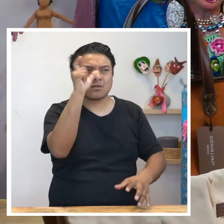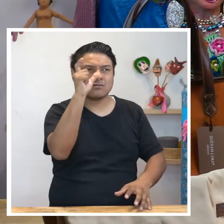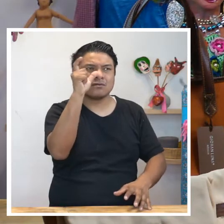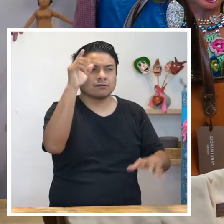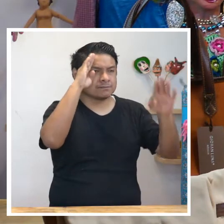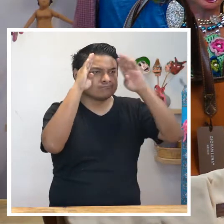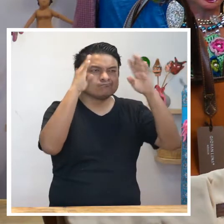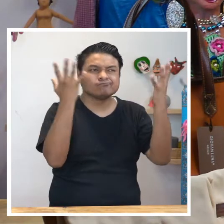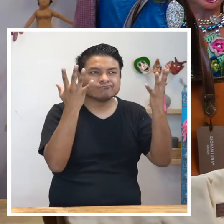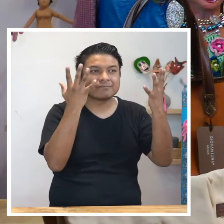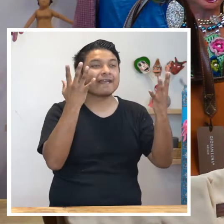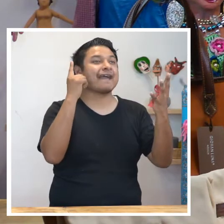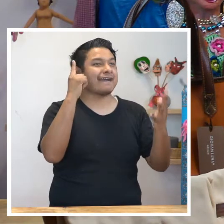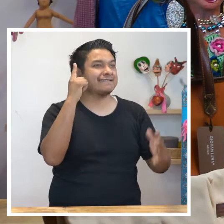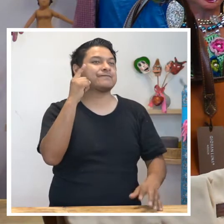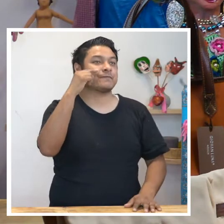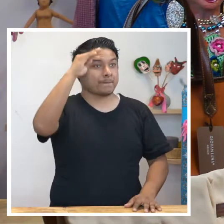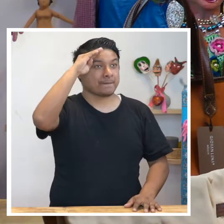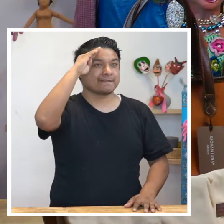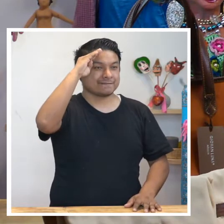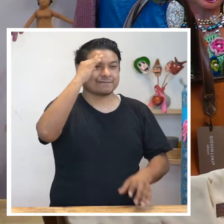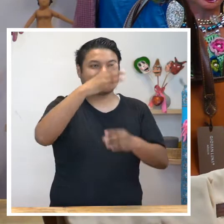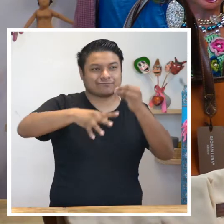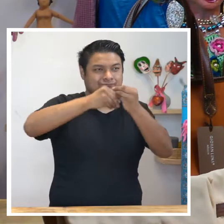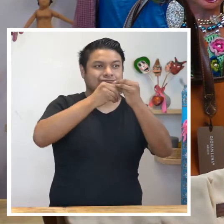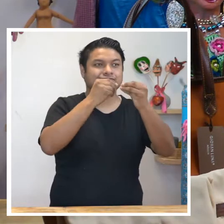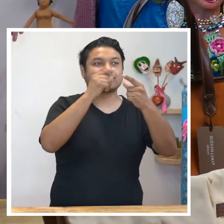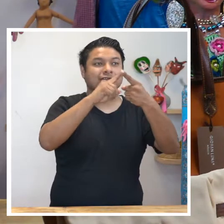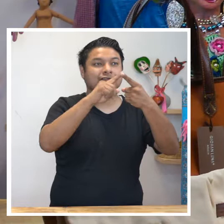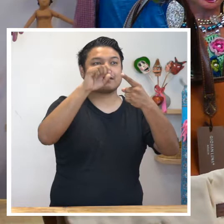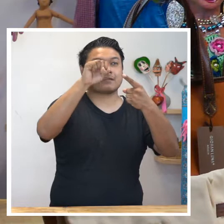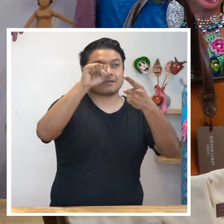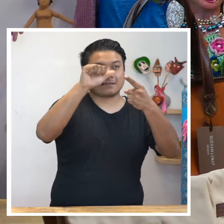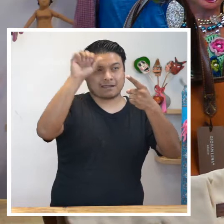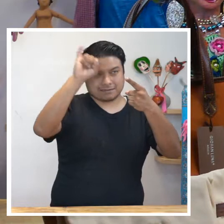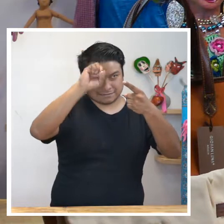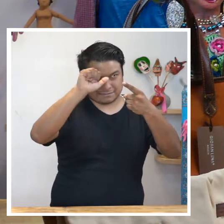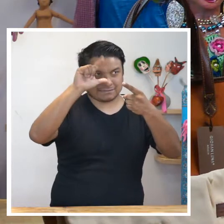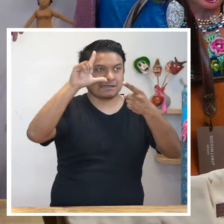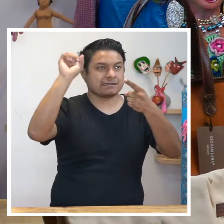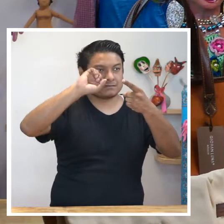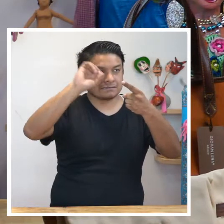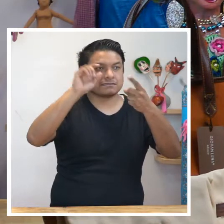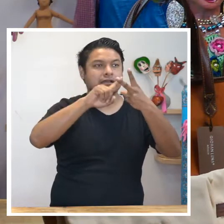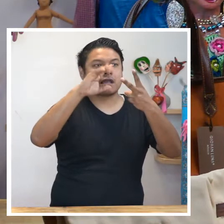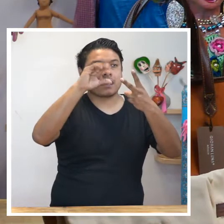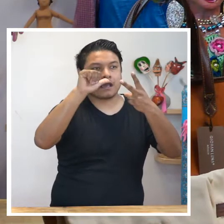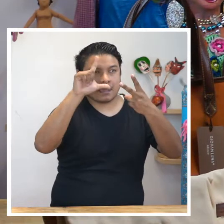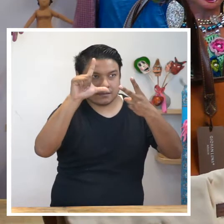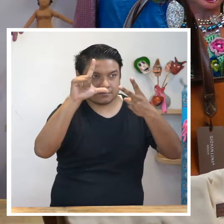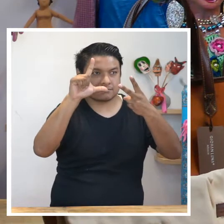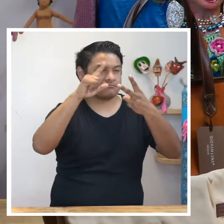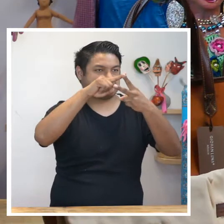hacían, por ejemplo, bolsos. Habían visto que era un material muy resistente y